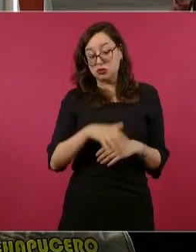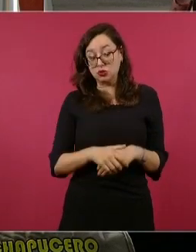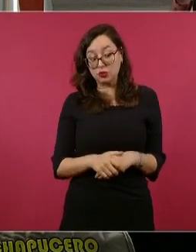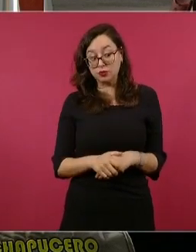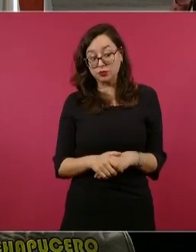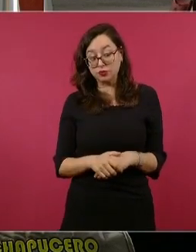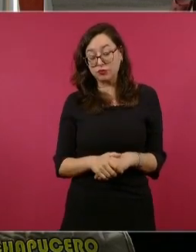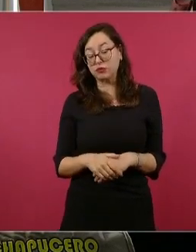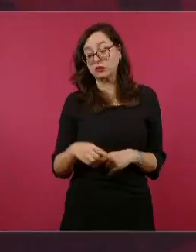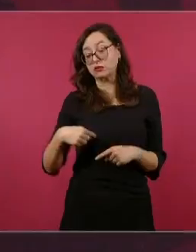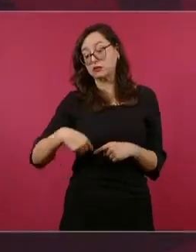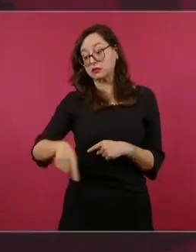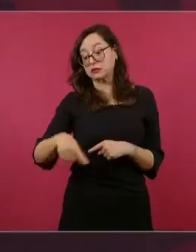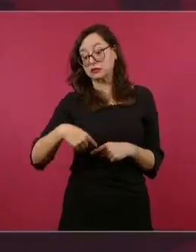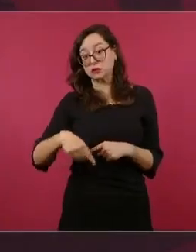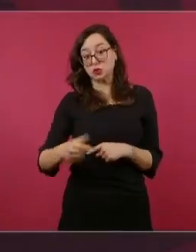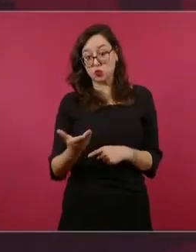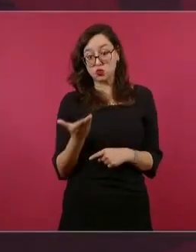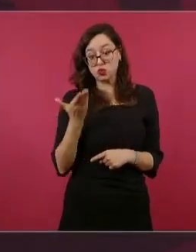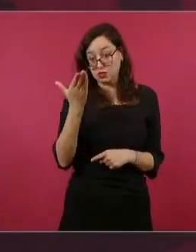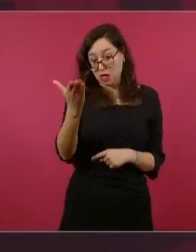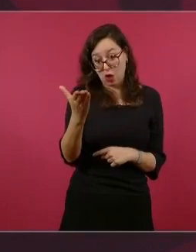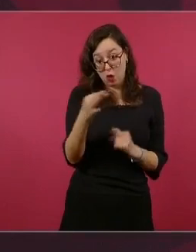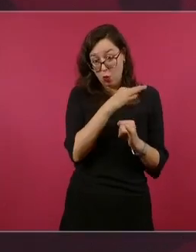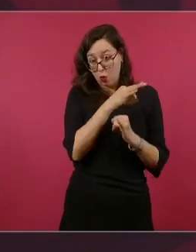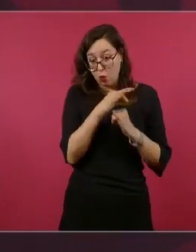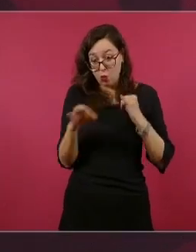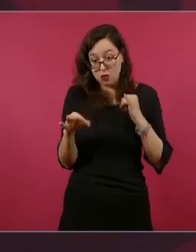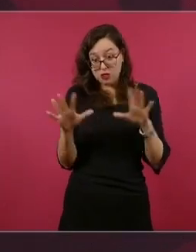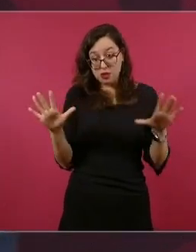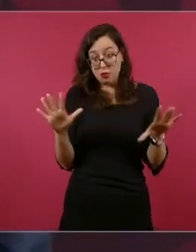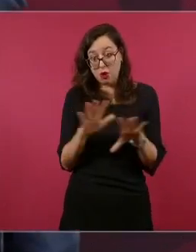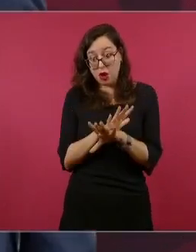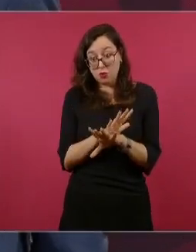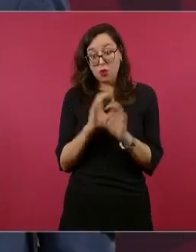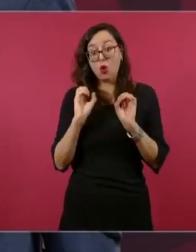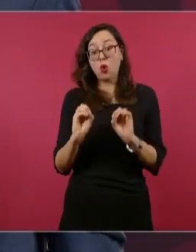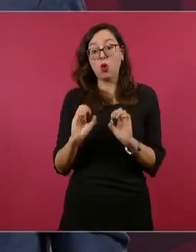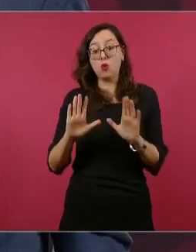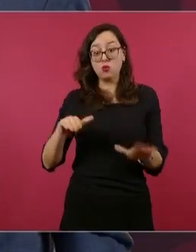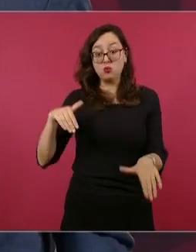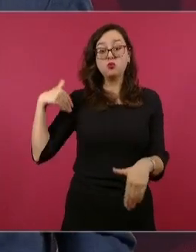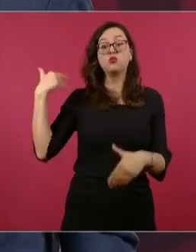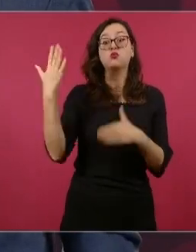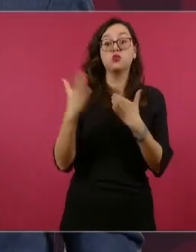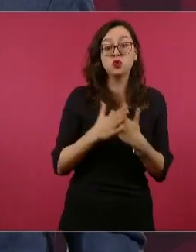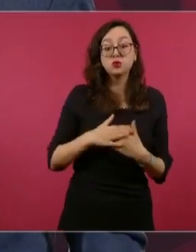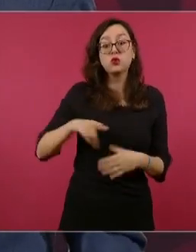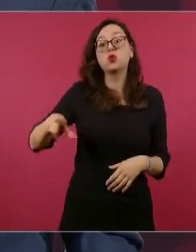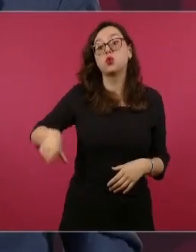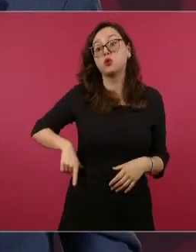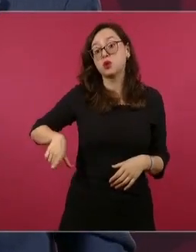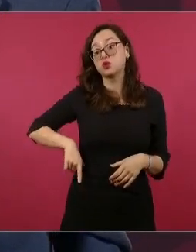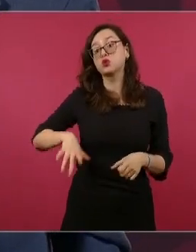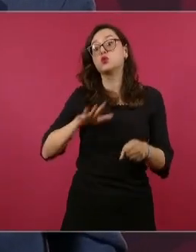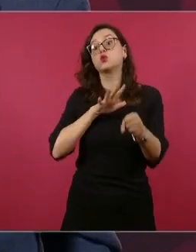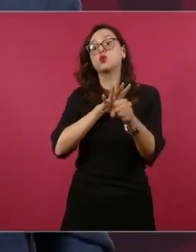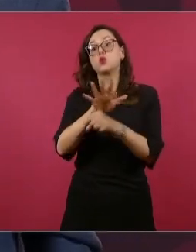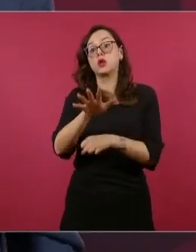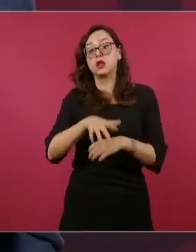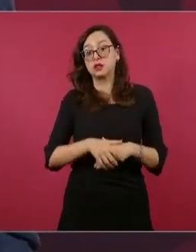aprobación? No, no, no, yo quiero cumplir con mi responsabilidad. Si